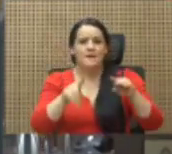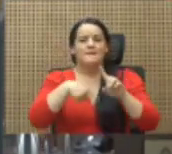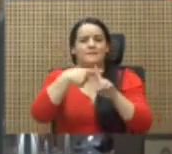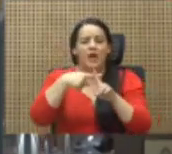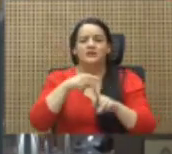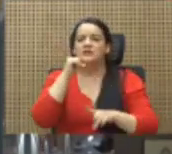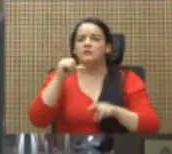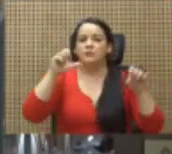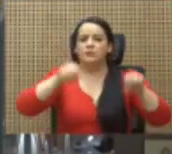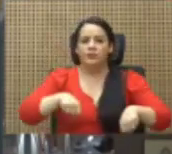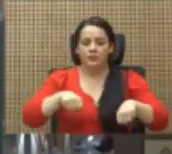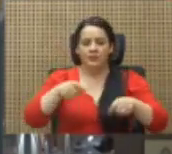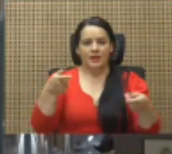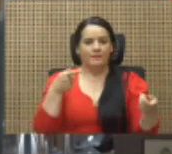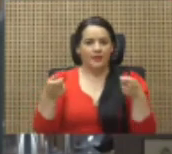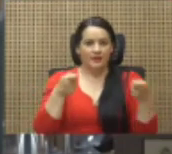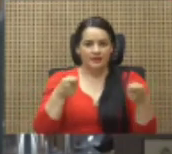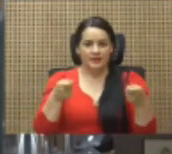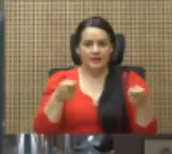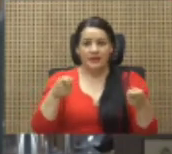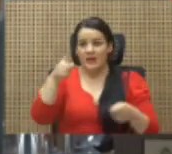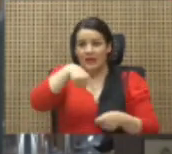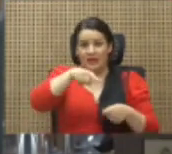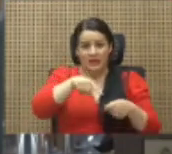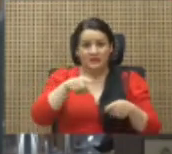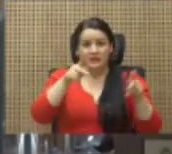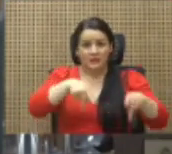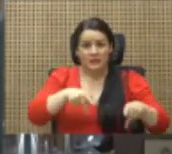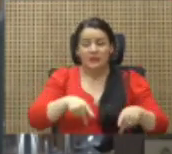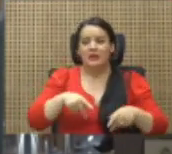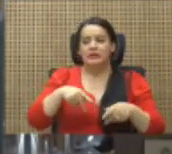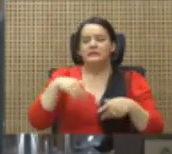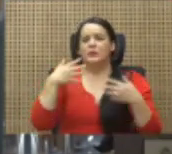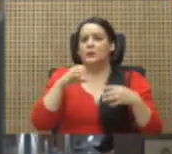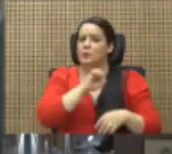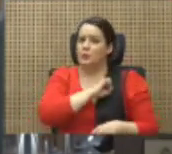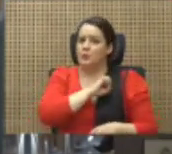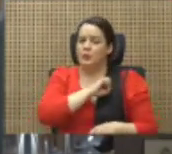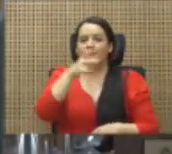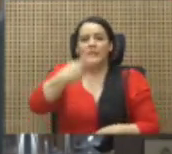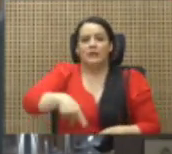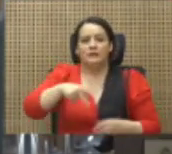incapacidad administrativa. Están asustados por el peligro que significa para la